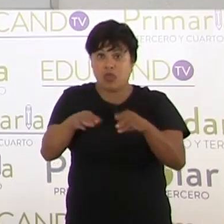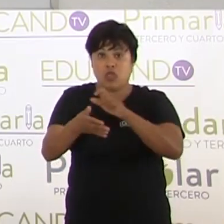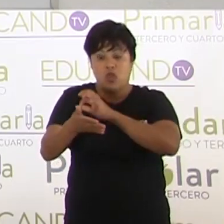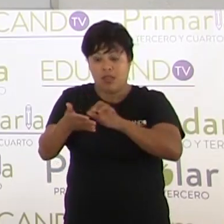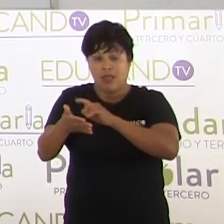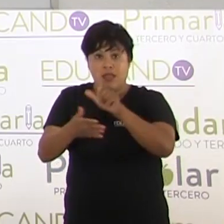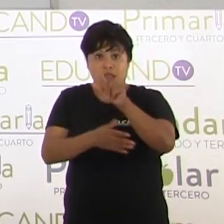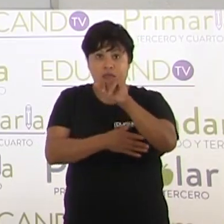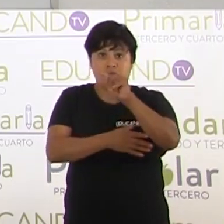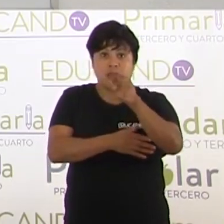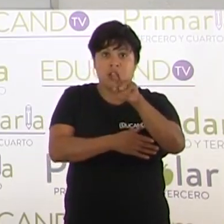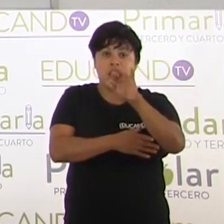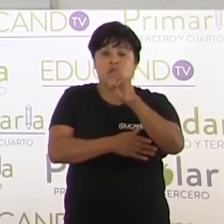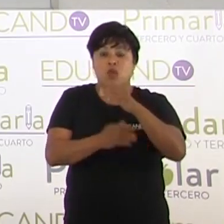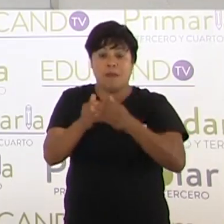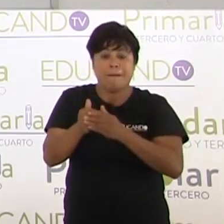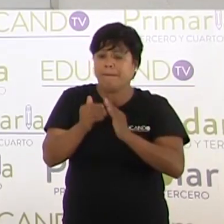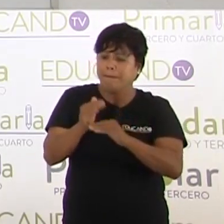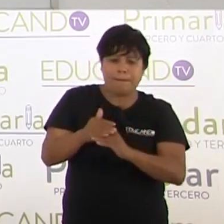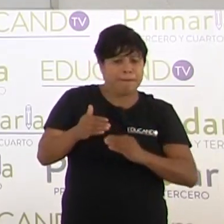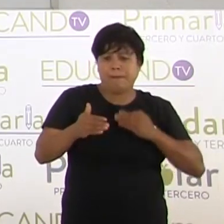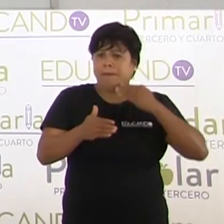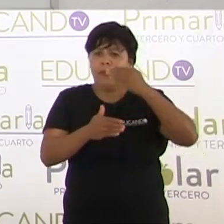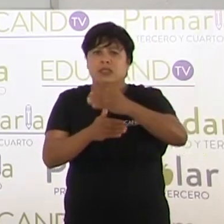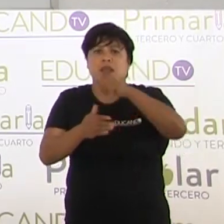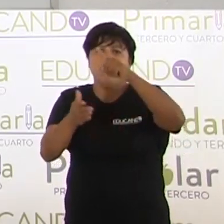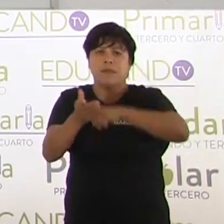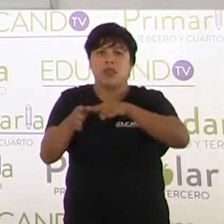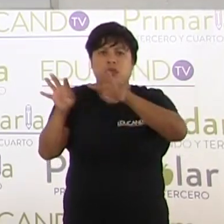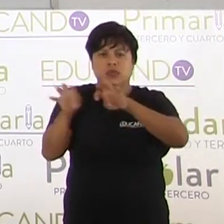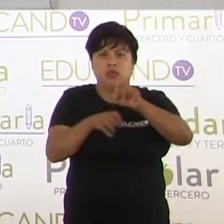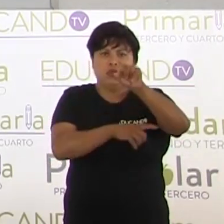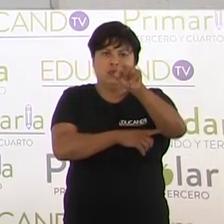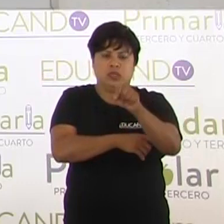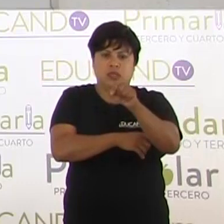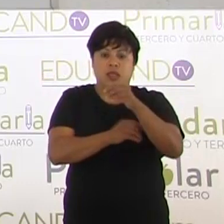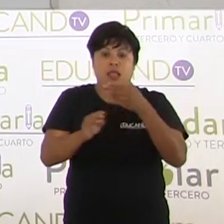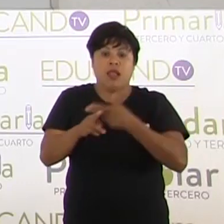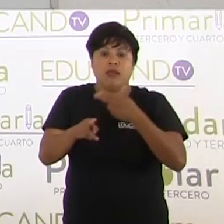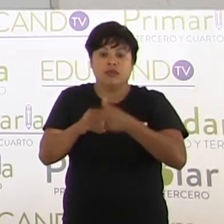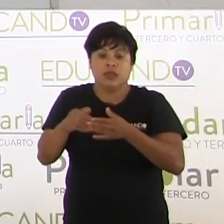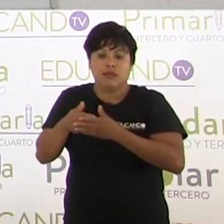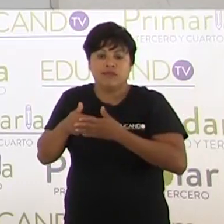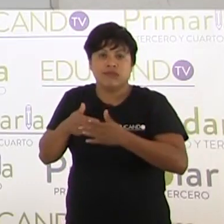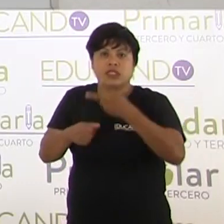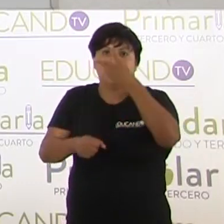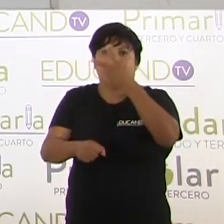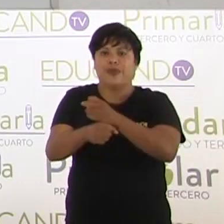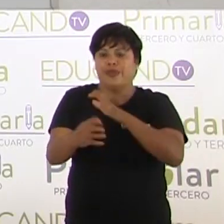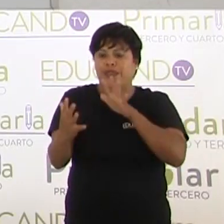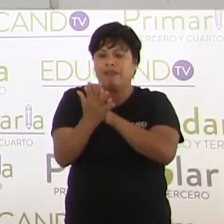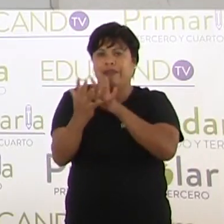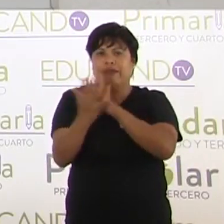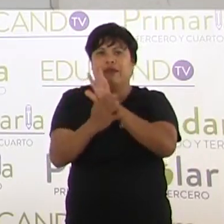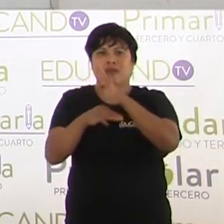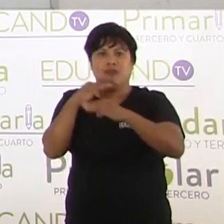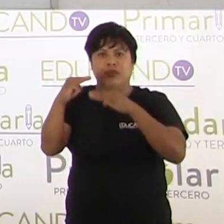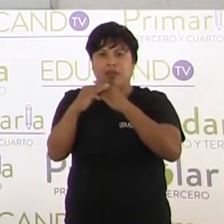literario traspasa 1920 hasta la Segunda Guerra